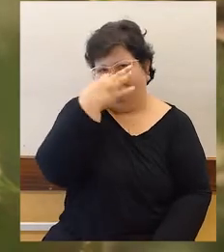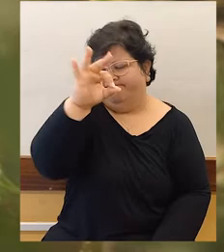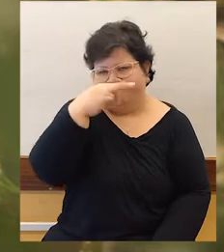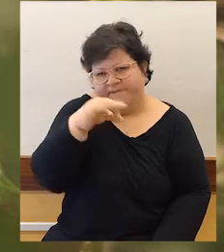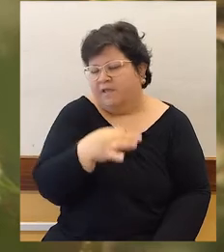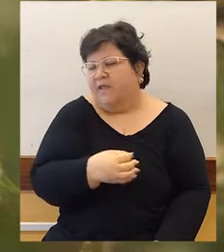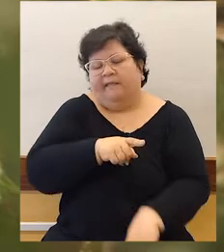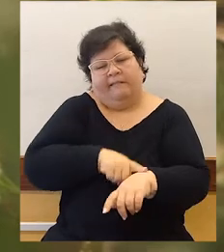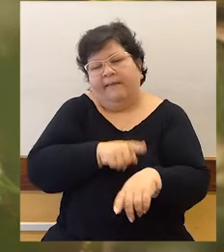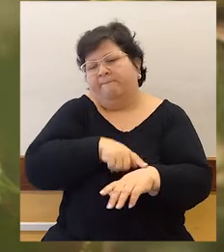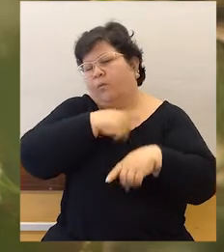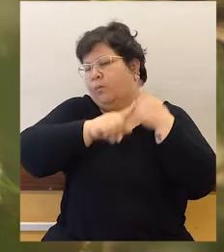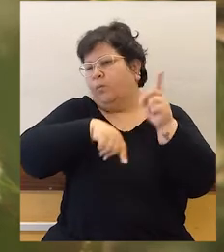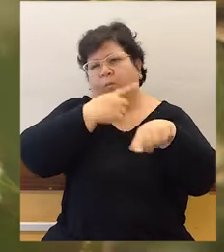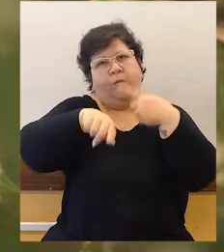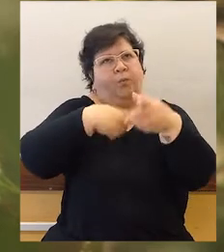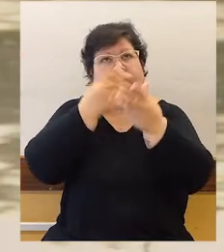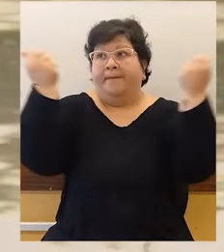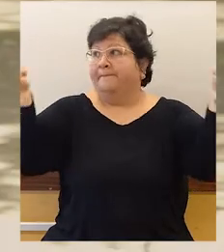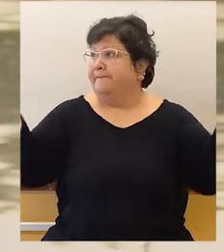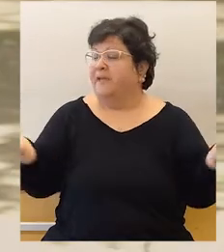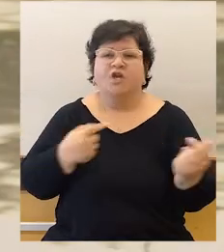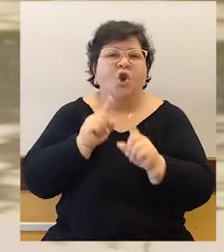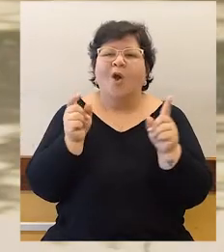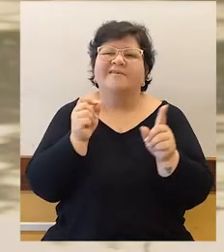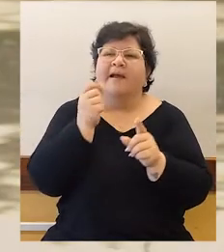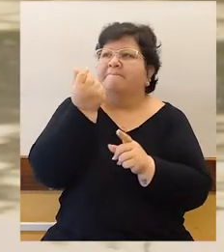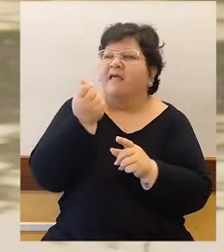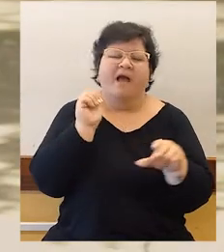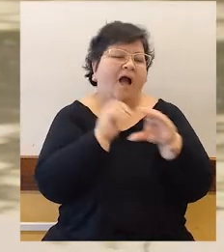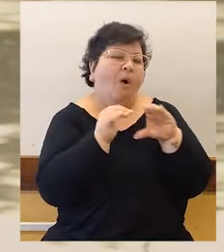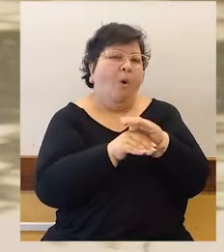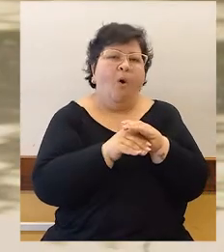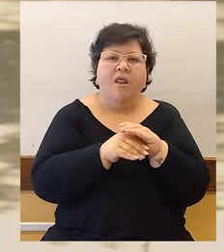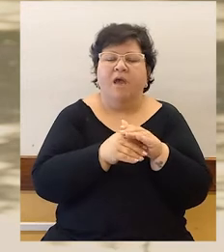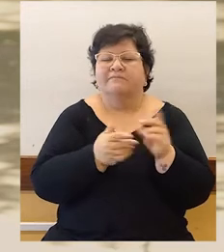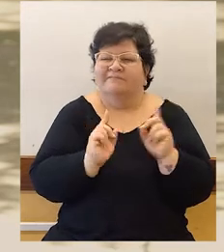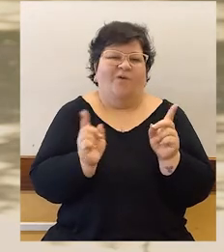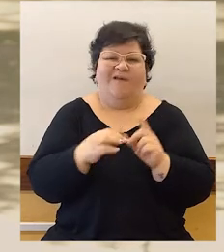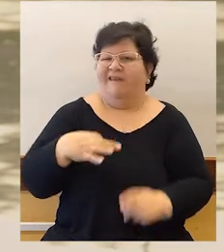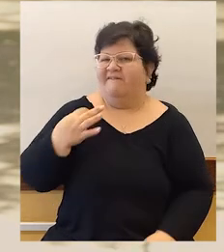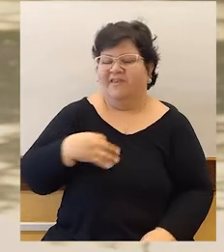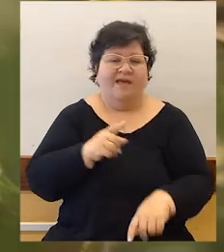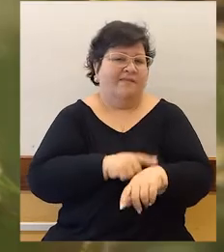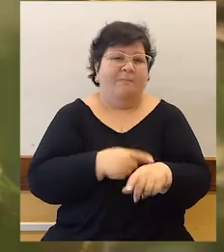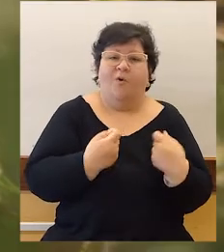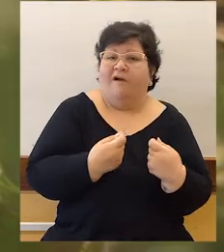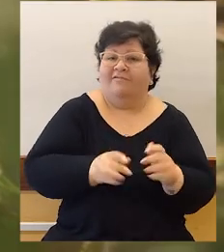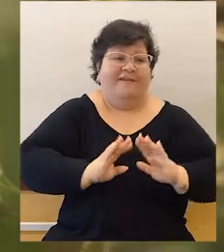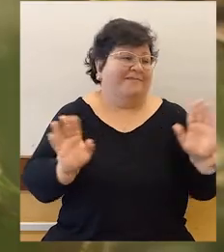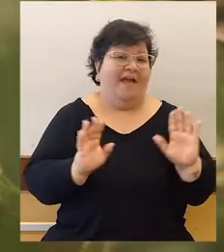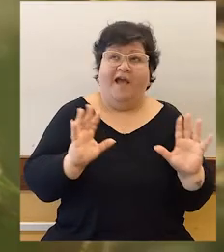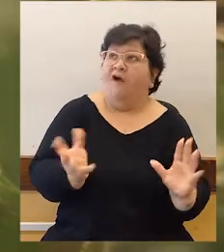el tiempo pasa, no es como la plata que uno puede ahorrar y volver a juntar el dinero que gastó en la vida, no, el tiempo que uno gasta ya no se